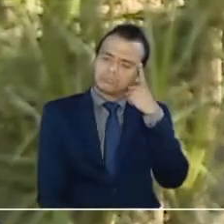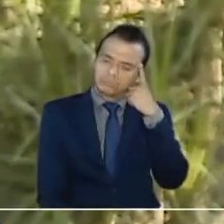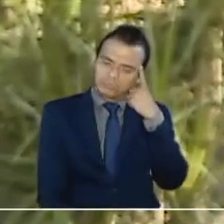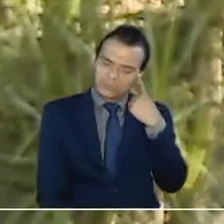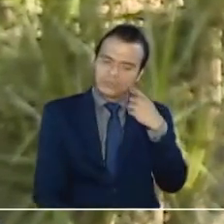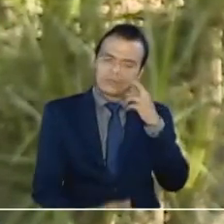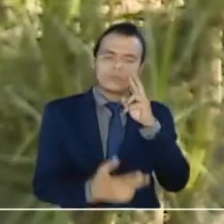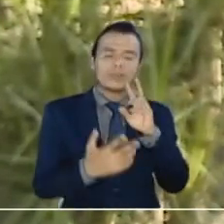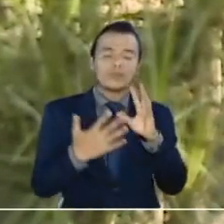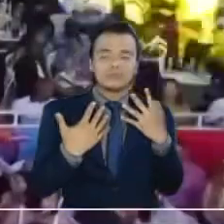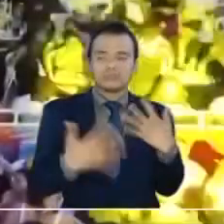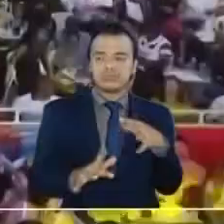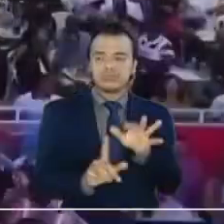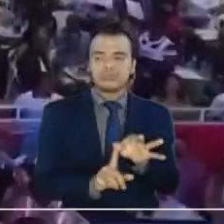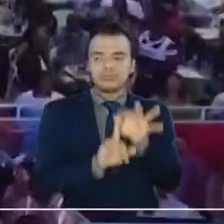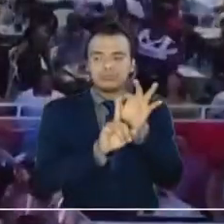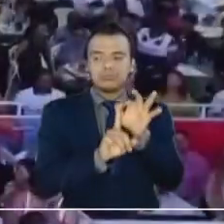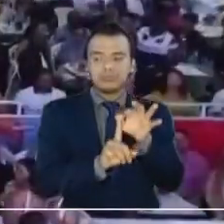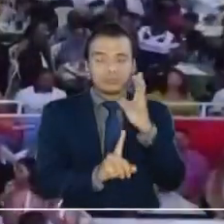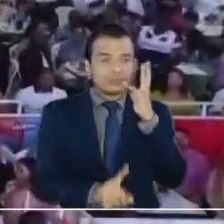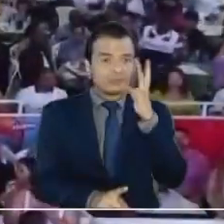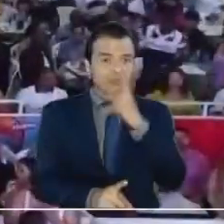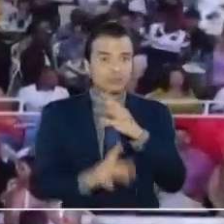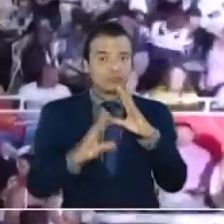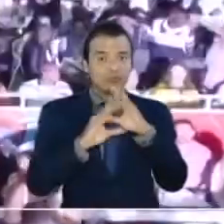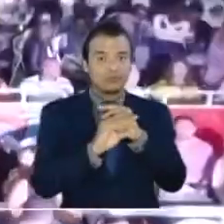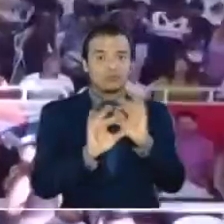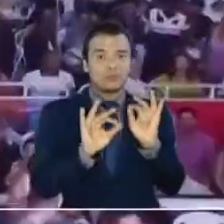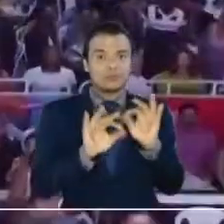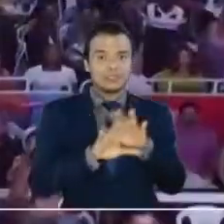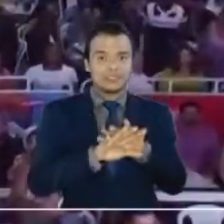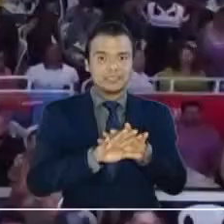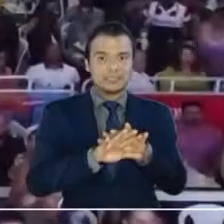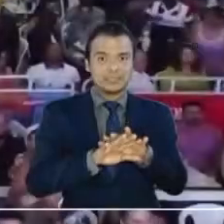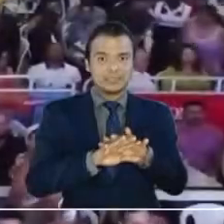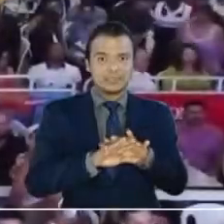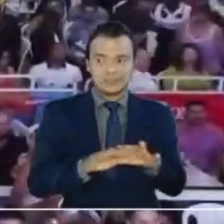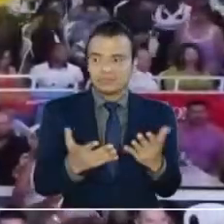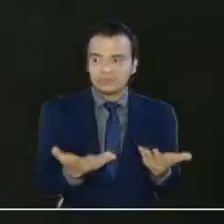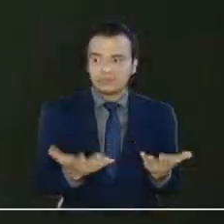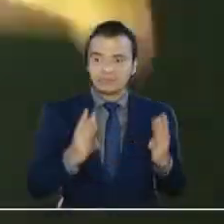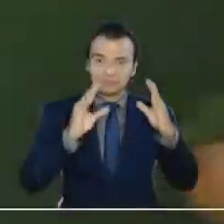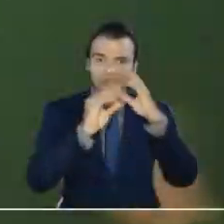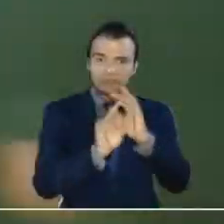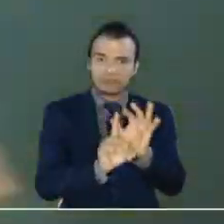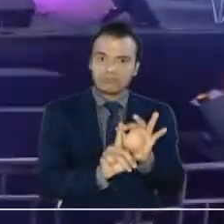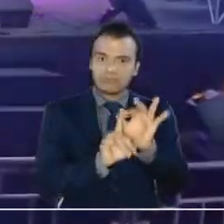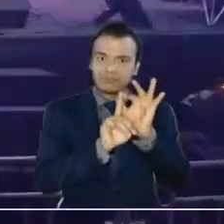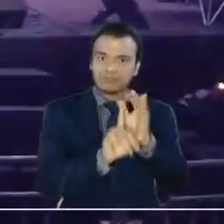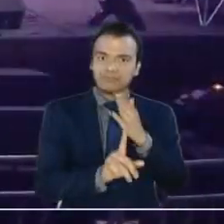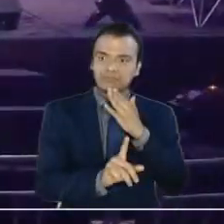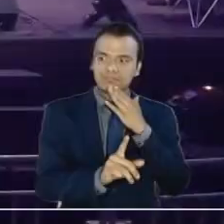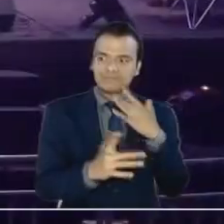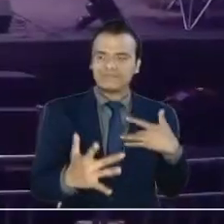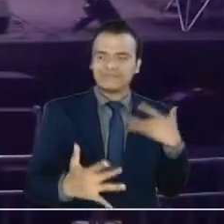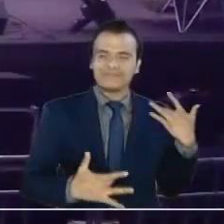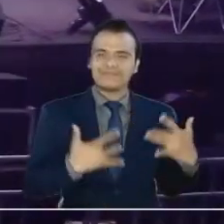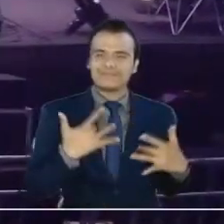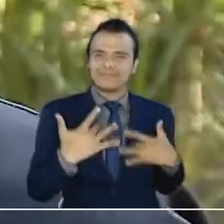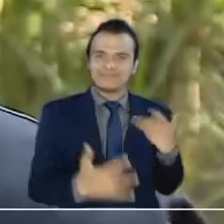en la 66 Central Park. Los asistentes podrán disfrutar de una noche llena de emociones, sentimientos y alegría junto a estos grandes